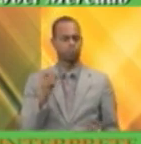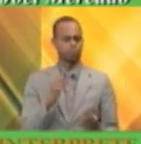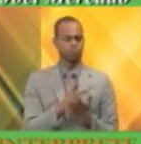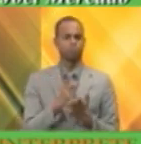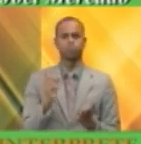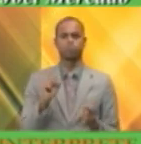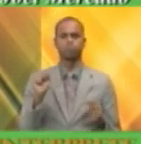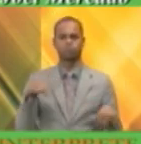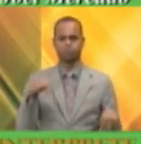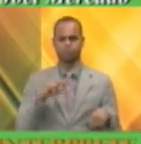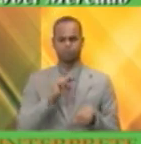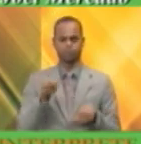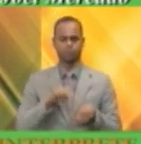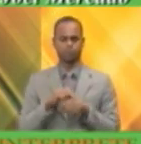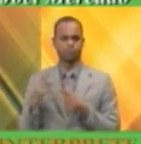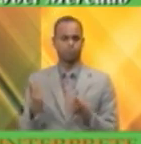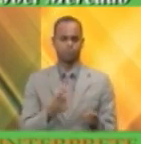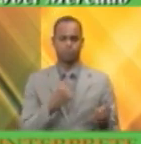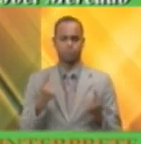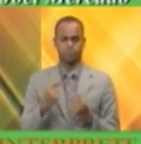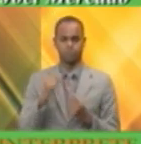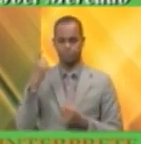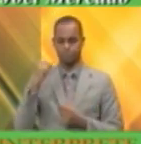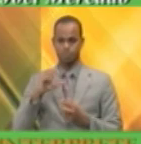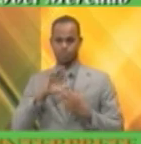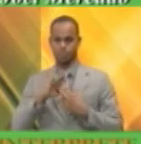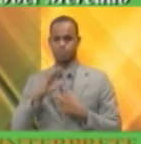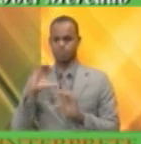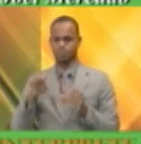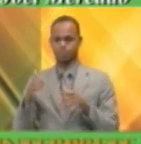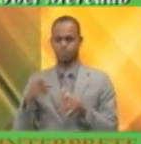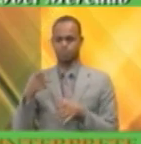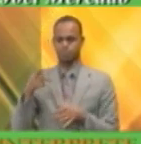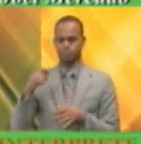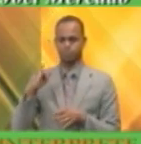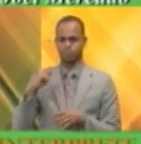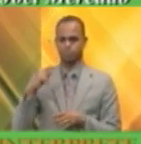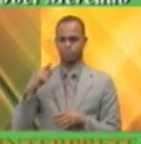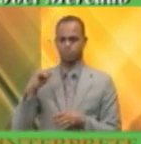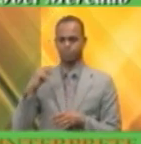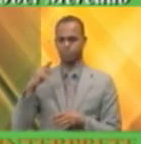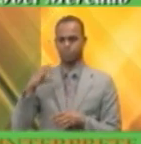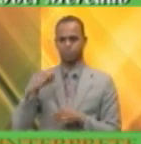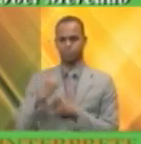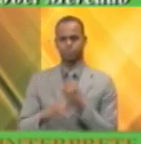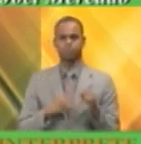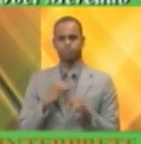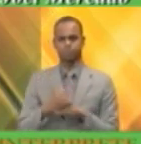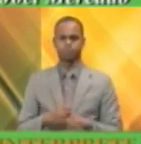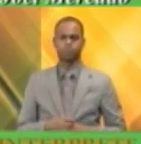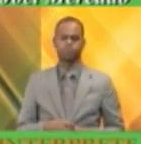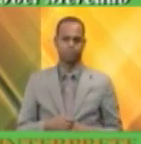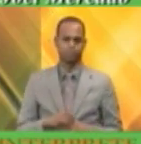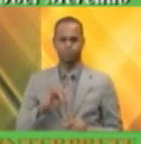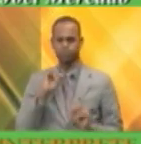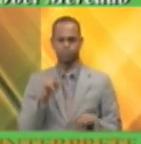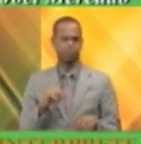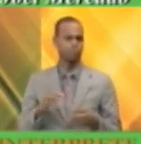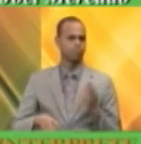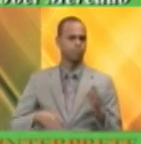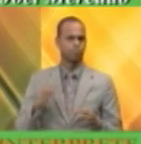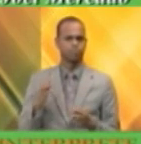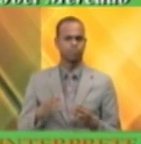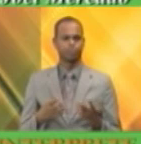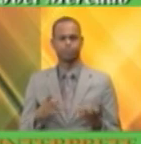un evento nacional, pero con el reconocimiento del Comité Paralímpico Internacional. Que manda jueces, que sí, manda... Sí, sí,